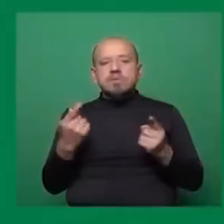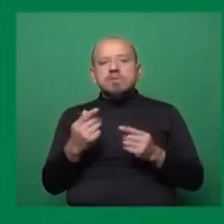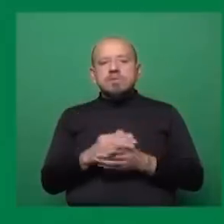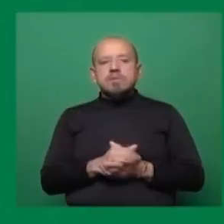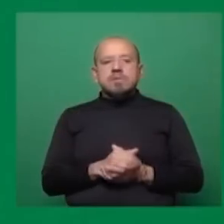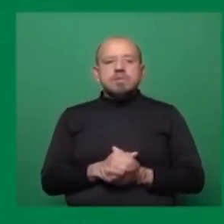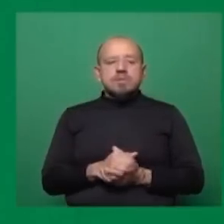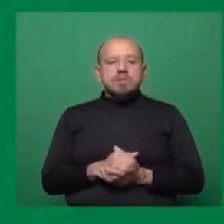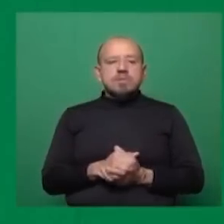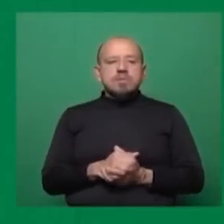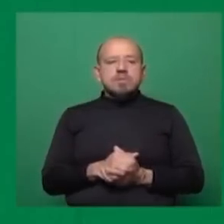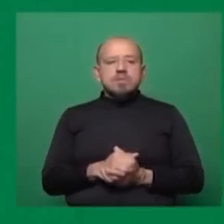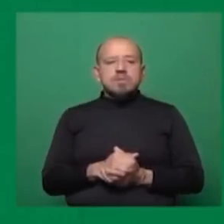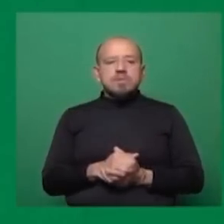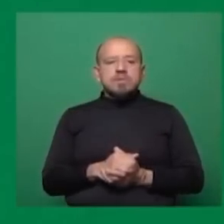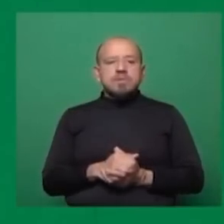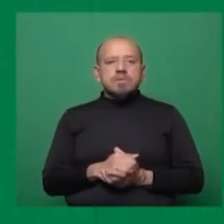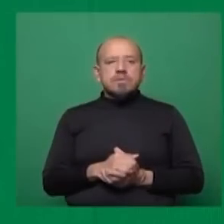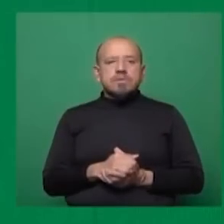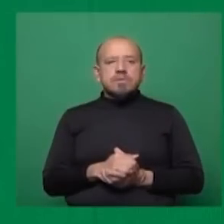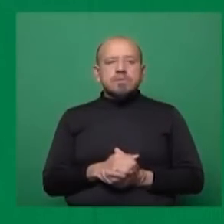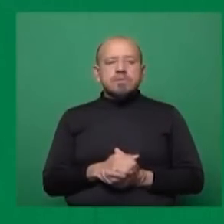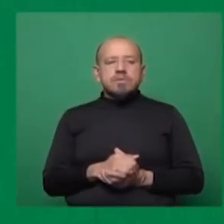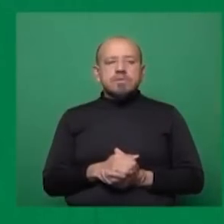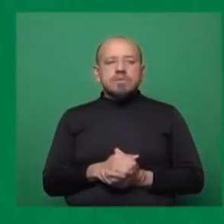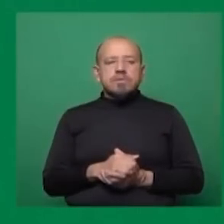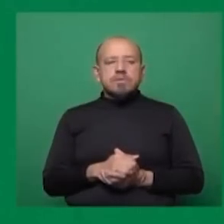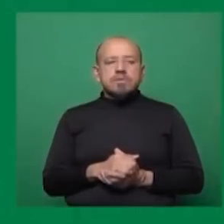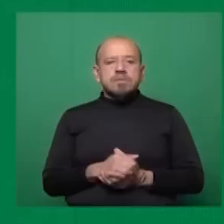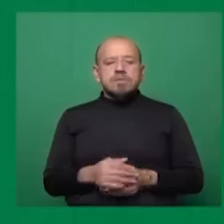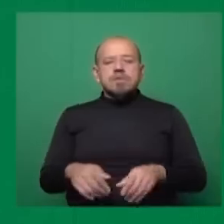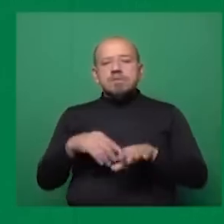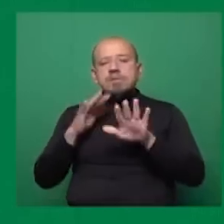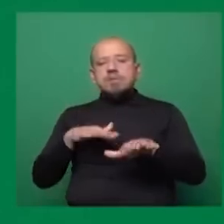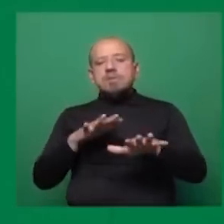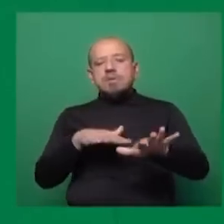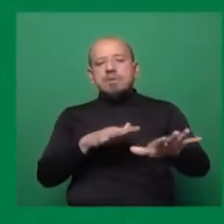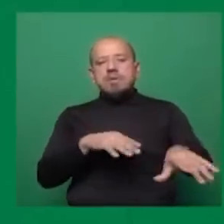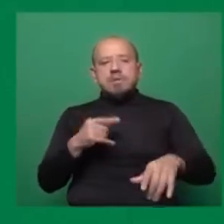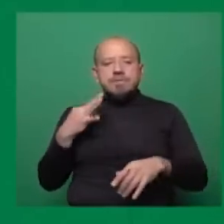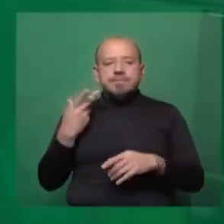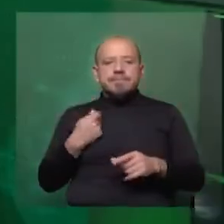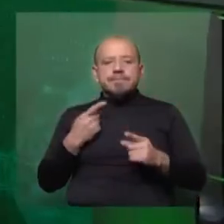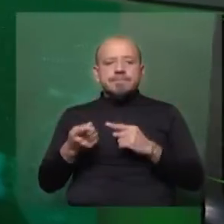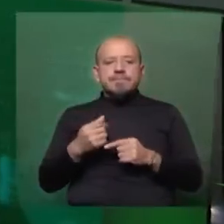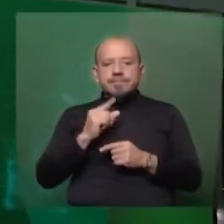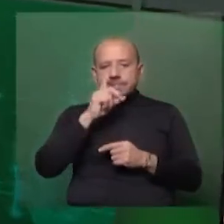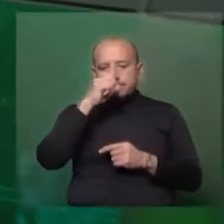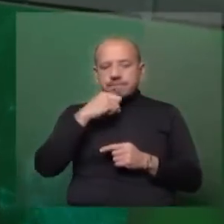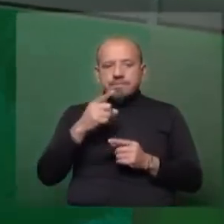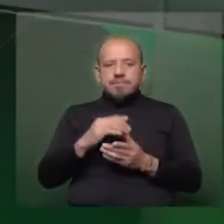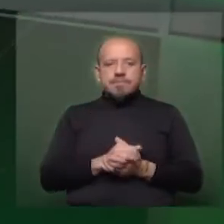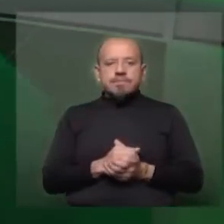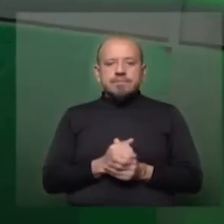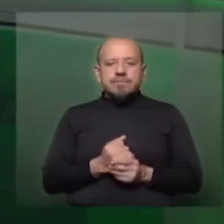gremiales bien les contábamos al inicio que comenzaba a desarrollarse una marcha por Palestina en el centro de Montevideo el